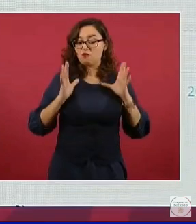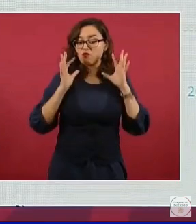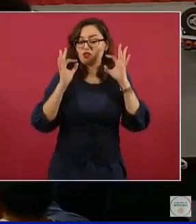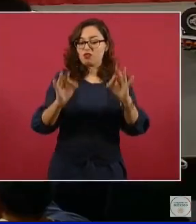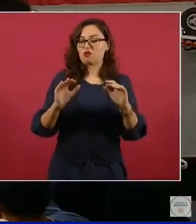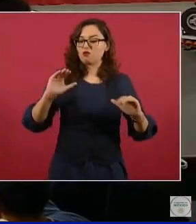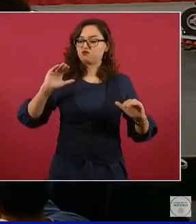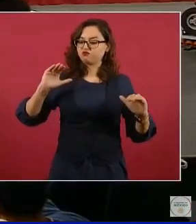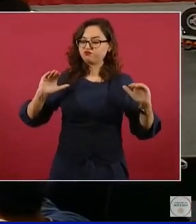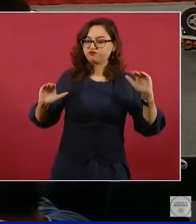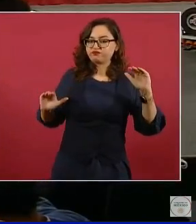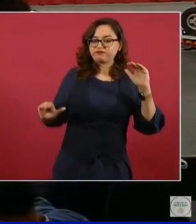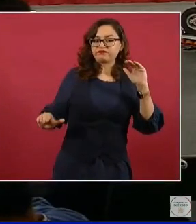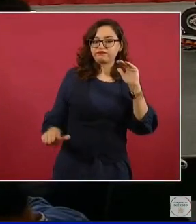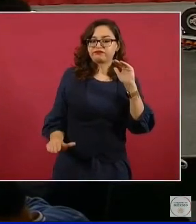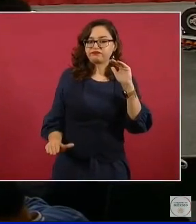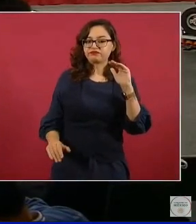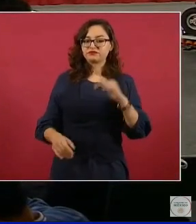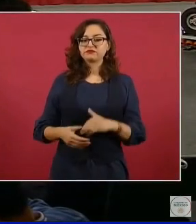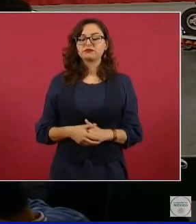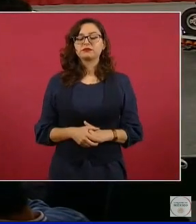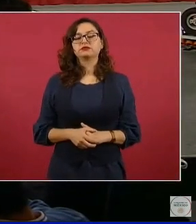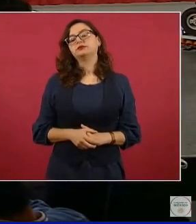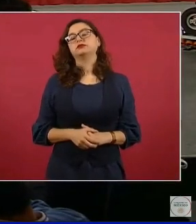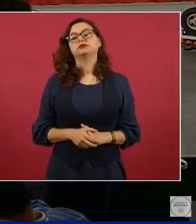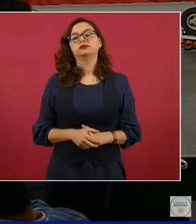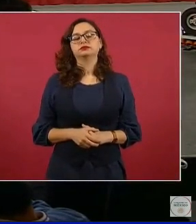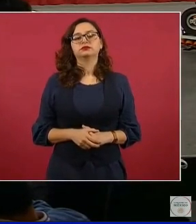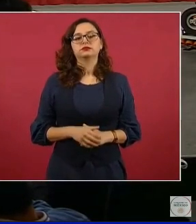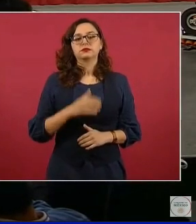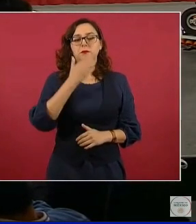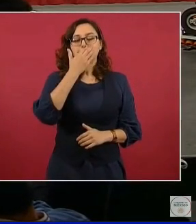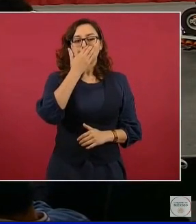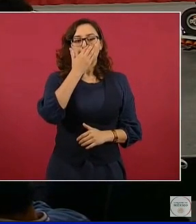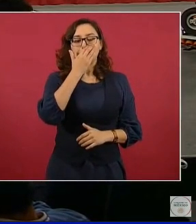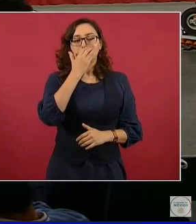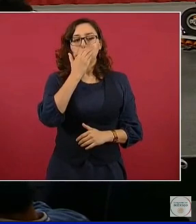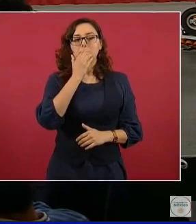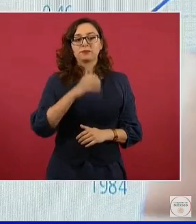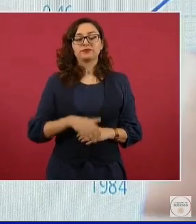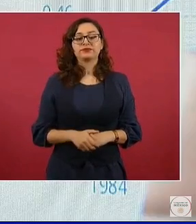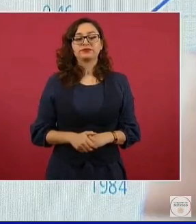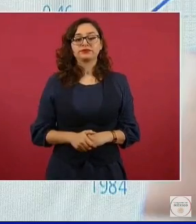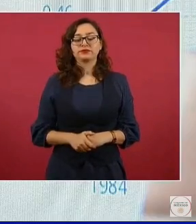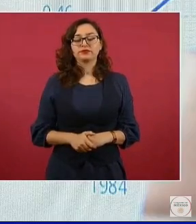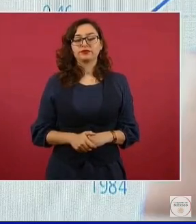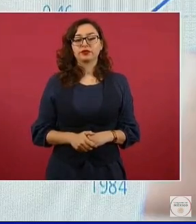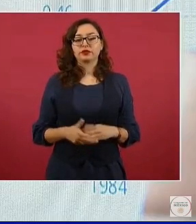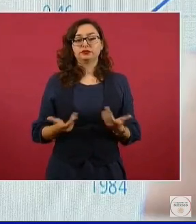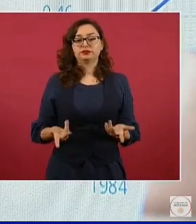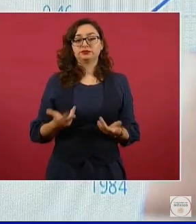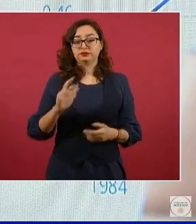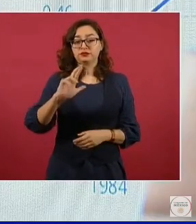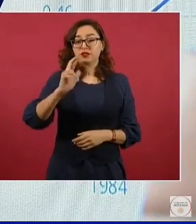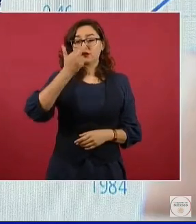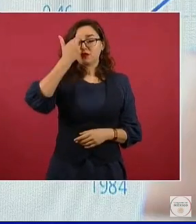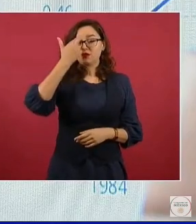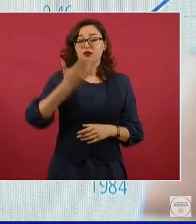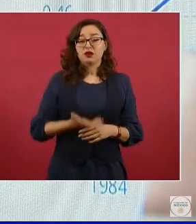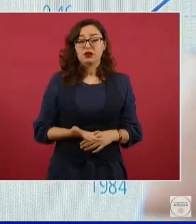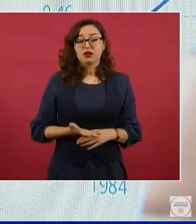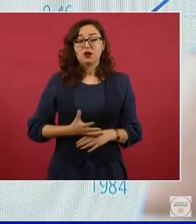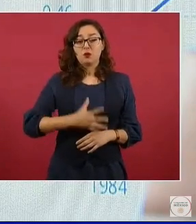¿Se acuerdan lo que decía 200 años antes Morelos? Que se modere la indigencia y